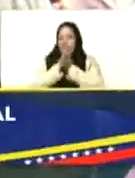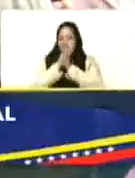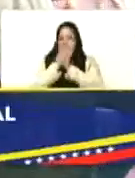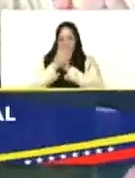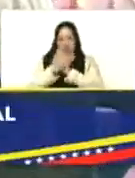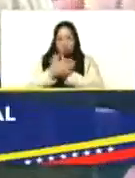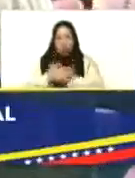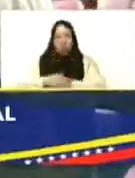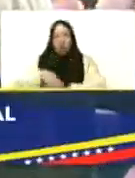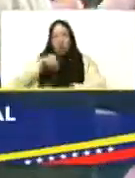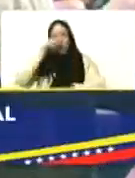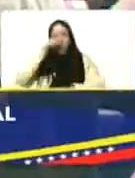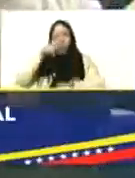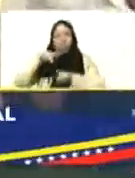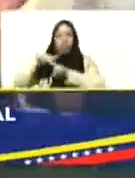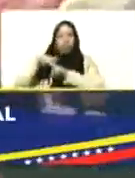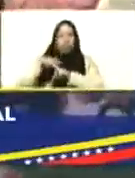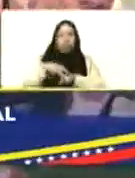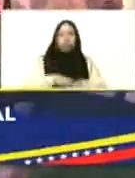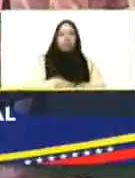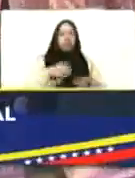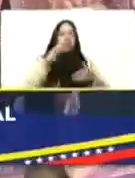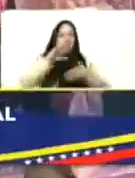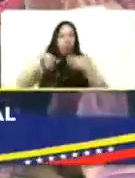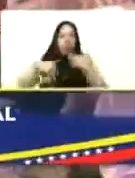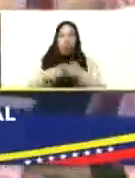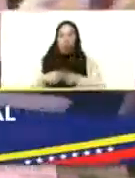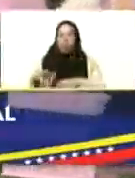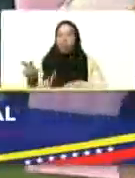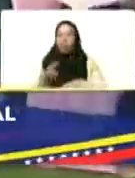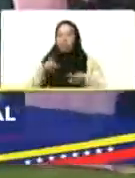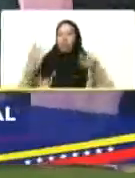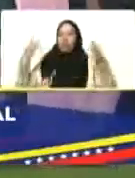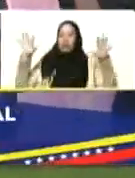definitivamente el machismo en Venezuela.